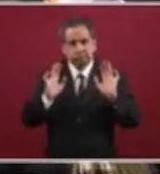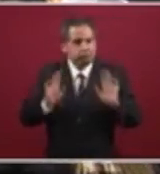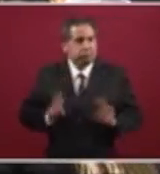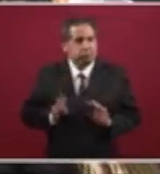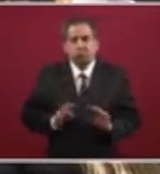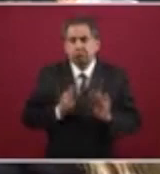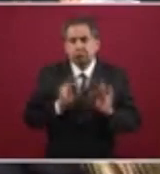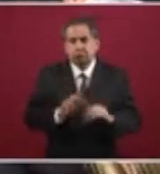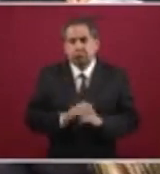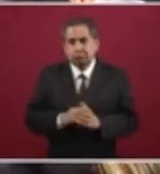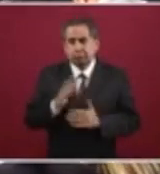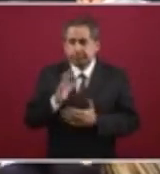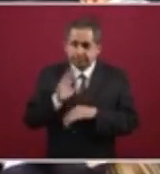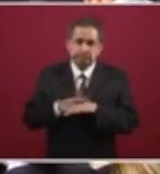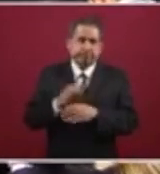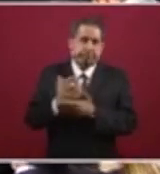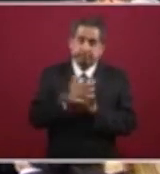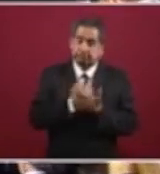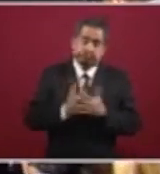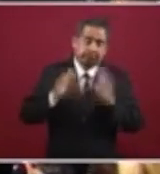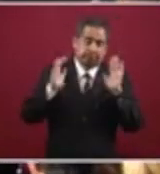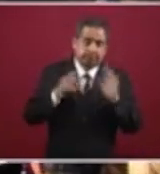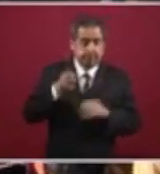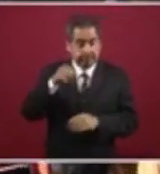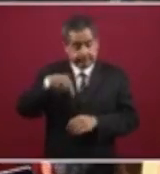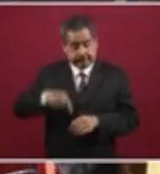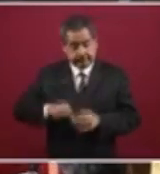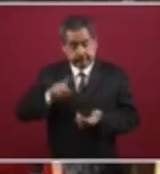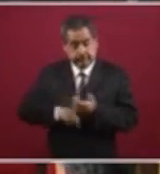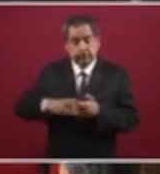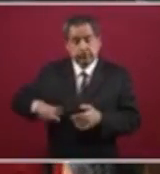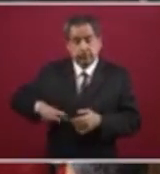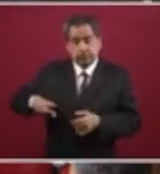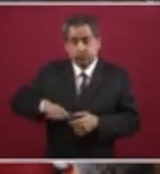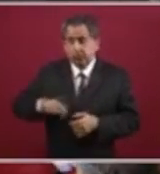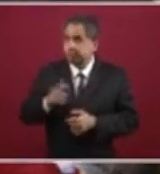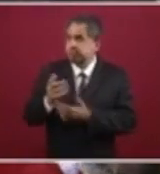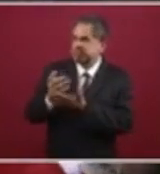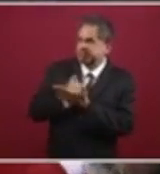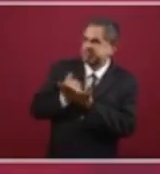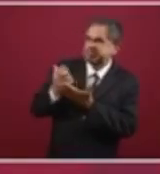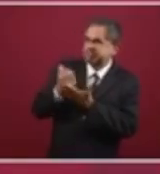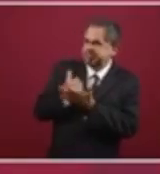beneficios, más ingresos, pero el gobierno no es para hacer dinero.